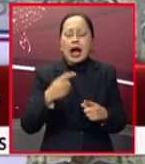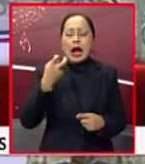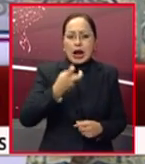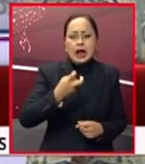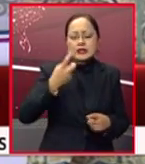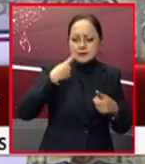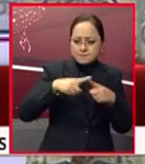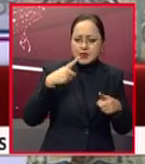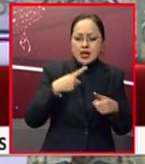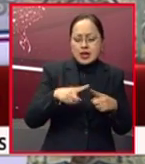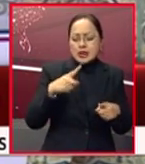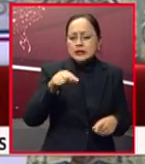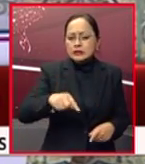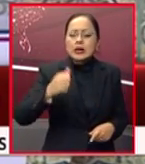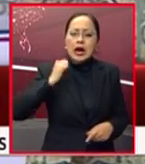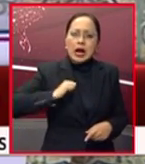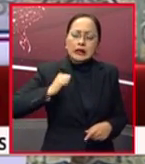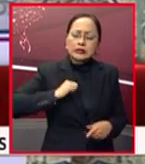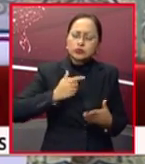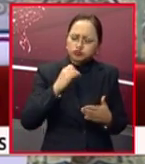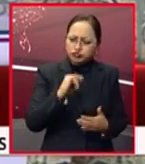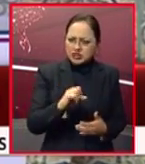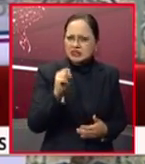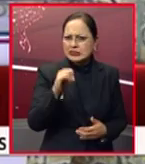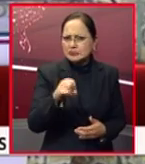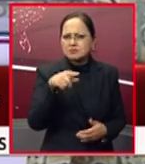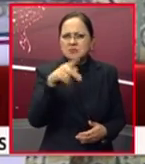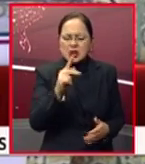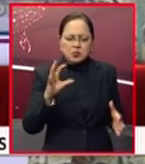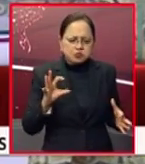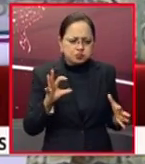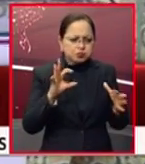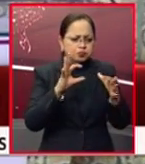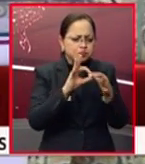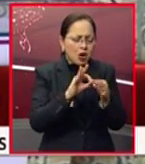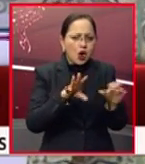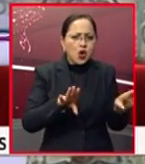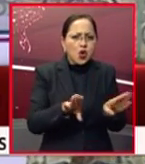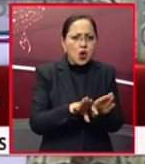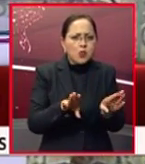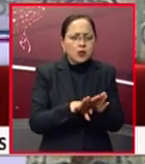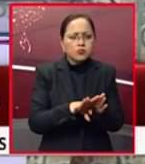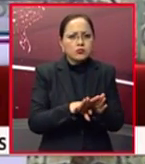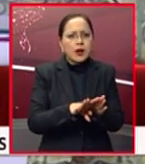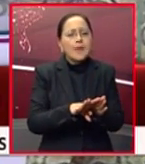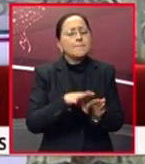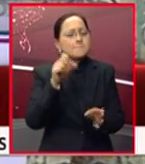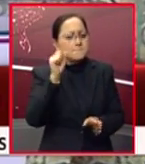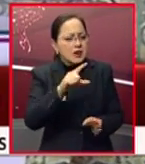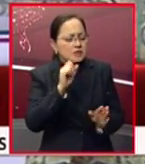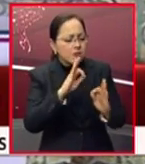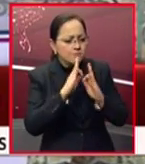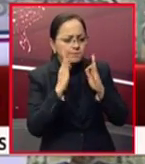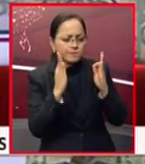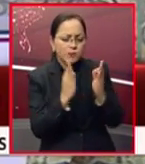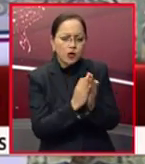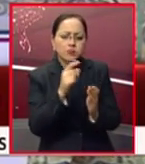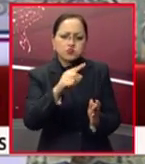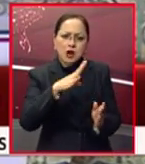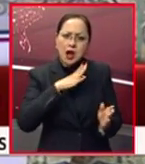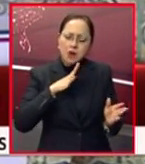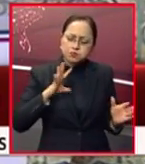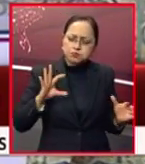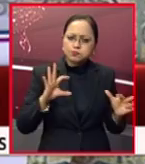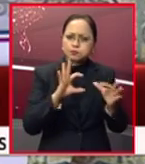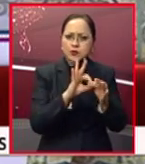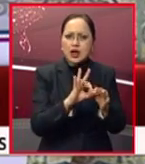Querétaro, pero a la par, coincidentes, porque más allá de las circunstancias nos animan los mismos